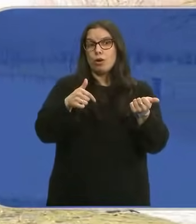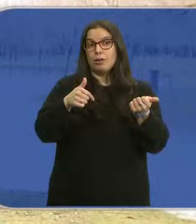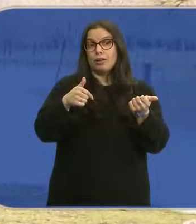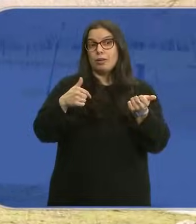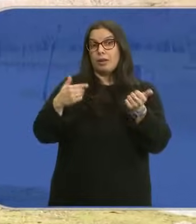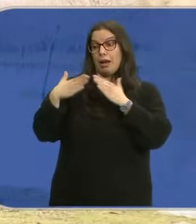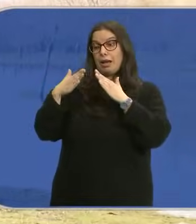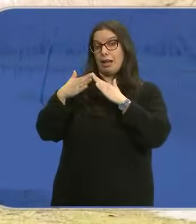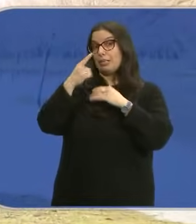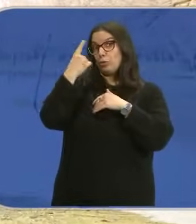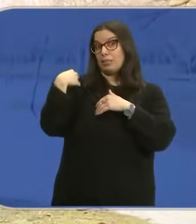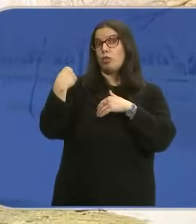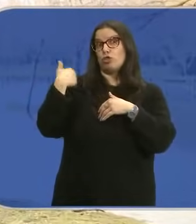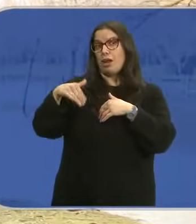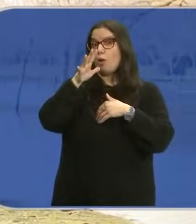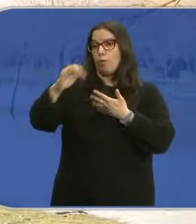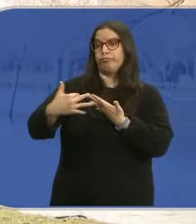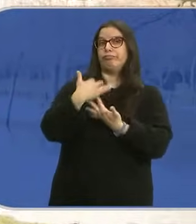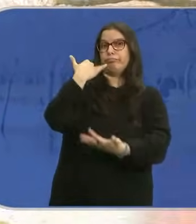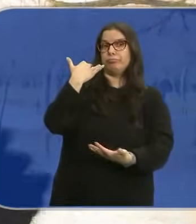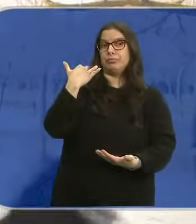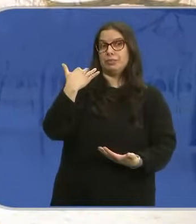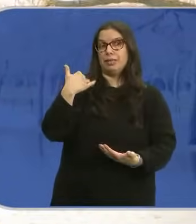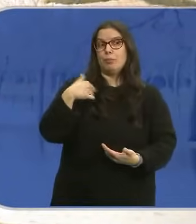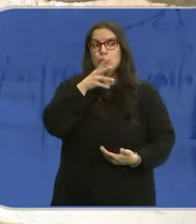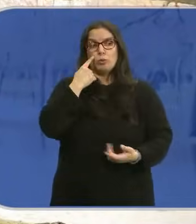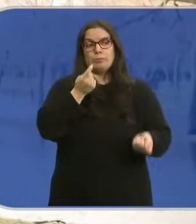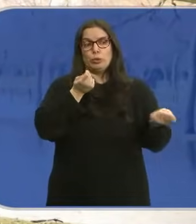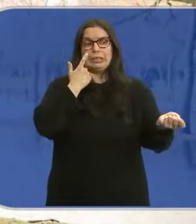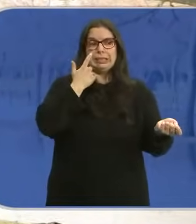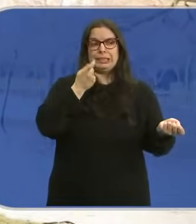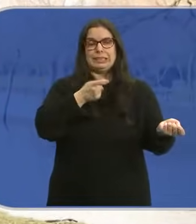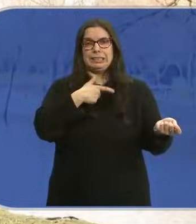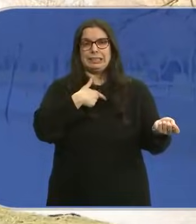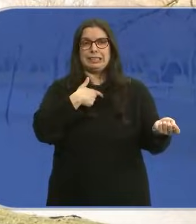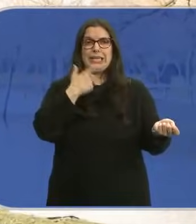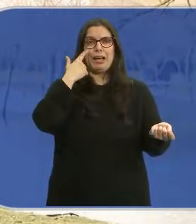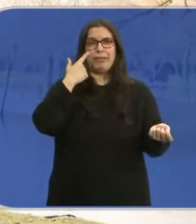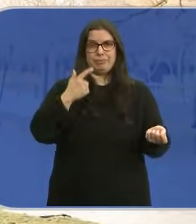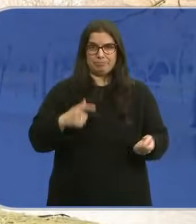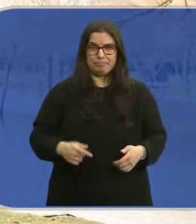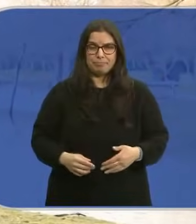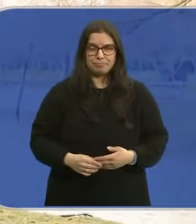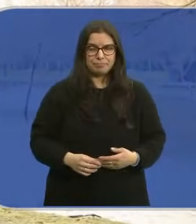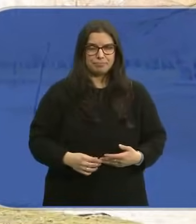de estos chalés que se inundaron el año pasado y estoy aquí mirando a ver cómo si sube o baja.